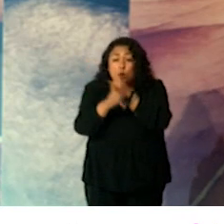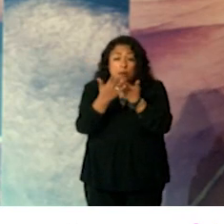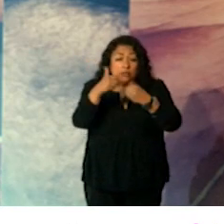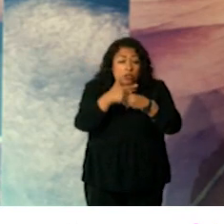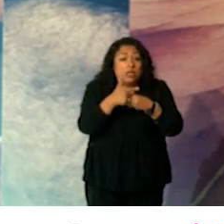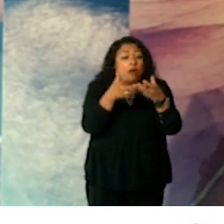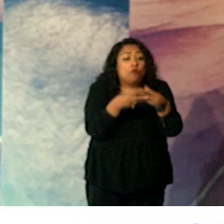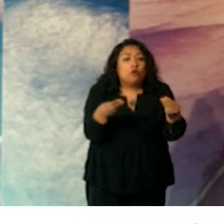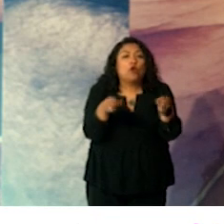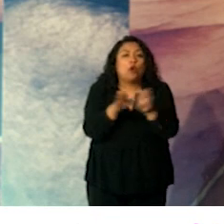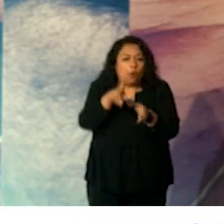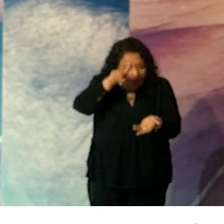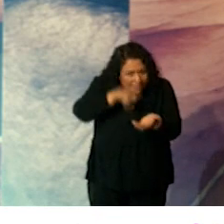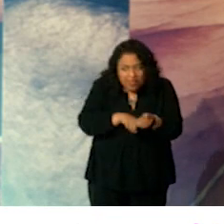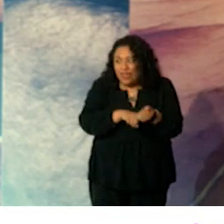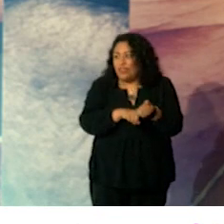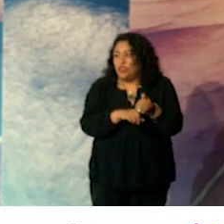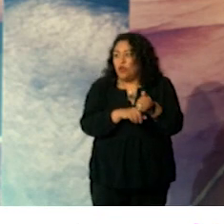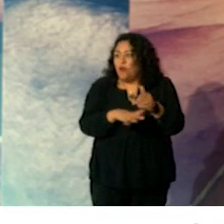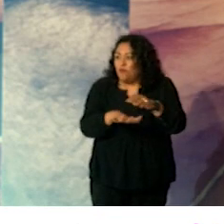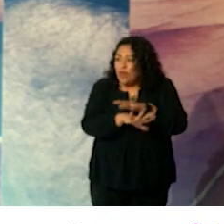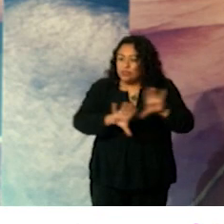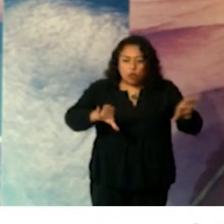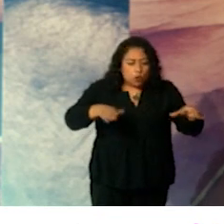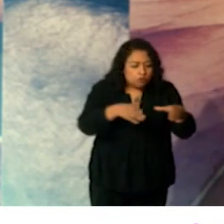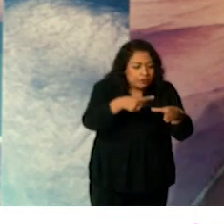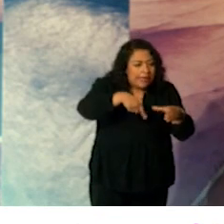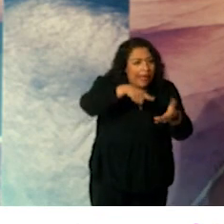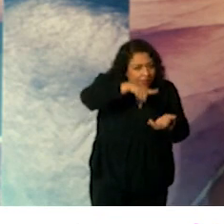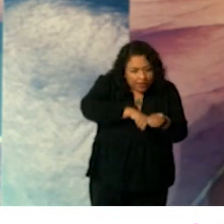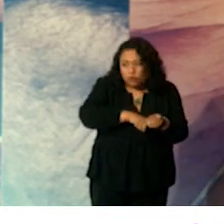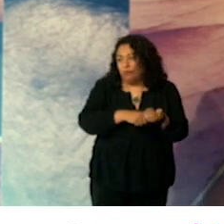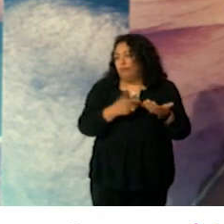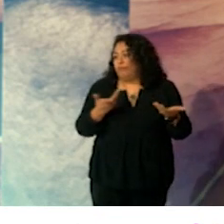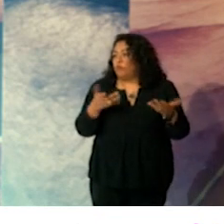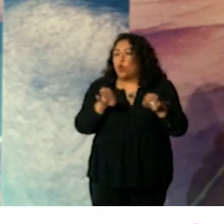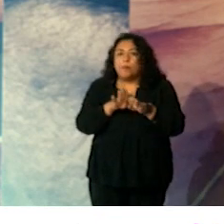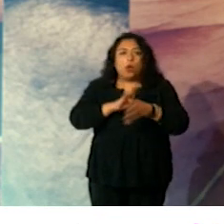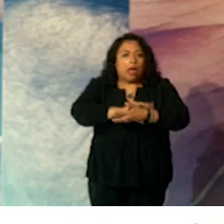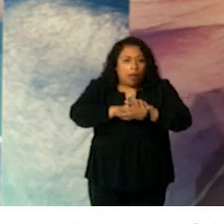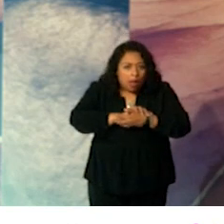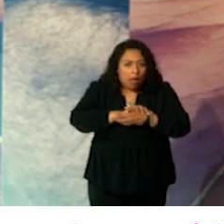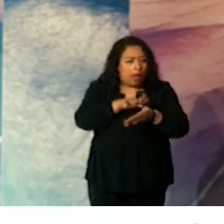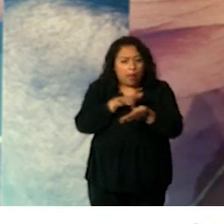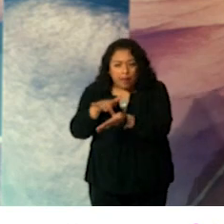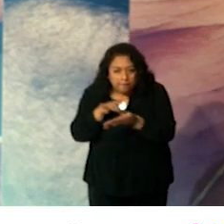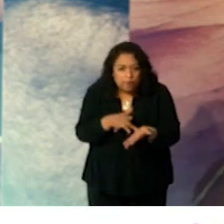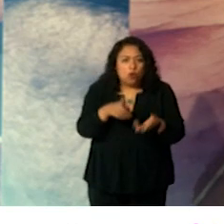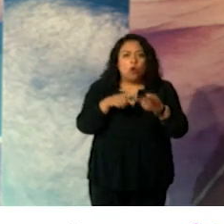que tenemos está dentro de las bases de construcción de una comunidad, ¿no? Que tiene que ver con solidaridad, que tiene que